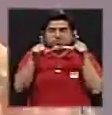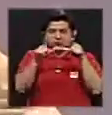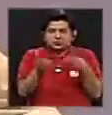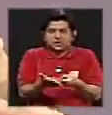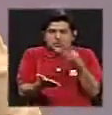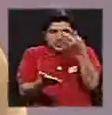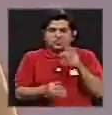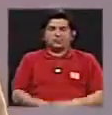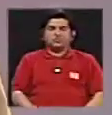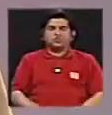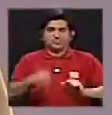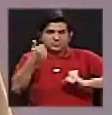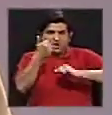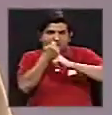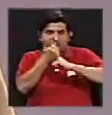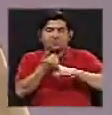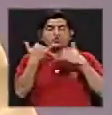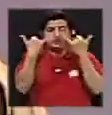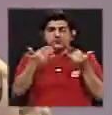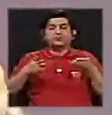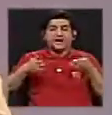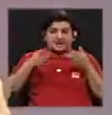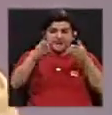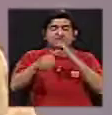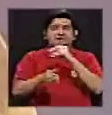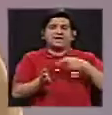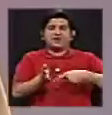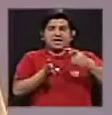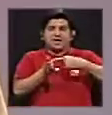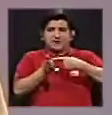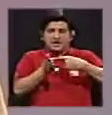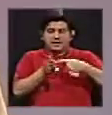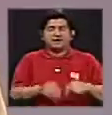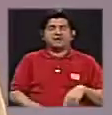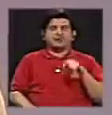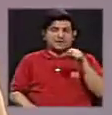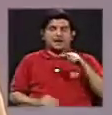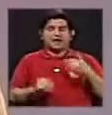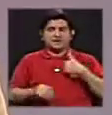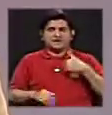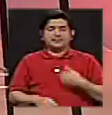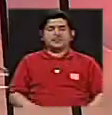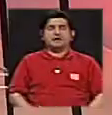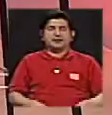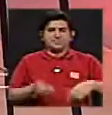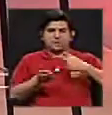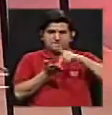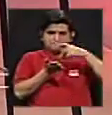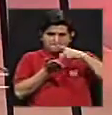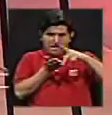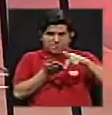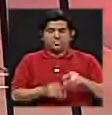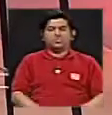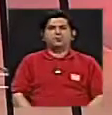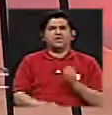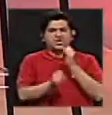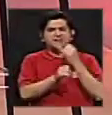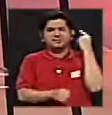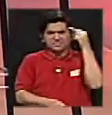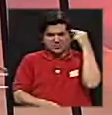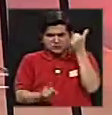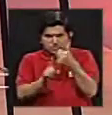ser respaldados con la carretera y con los peajes que se van a obtener de esa carretera. Uh-huh. Es decir que las propias instituciones del